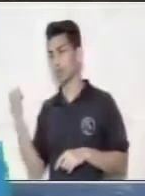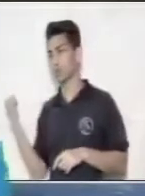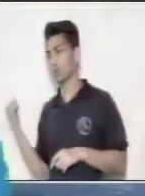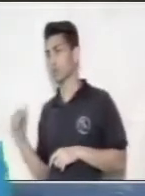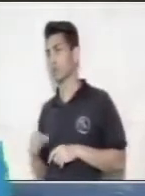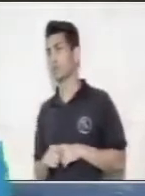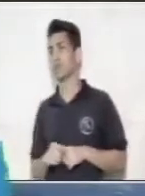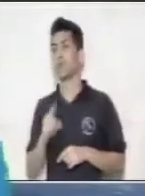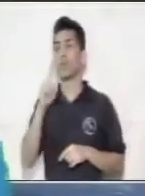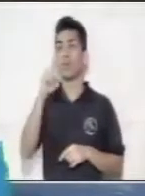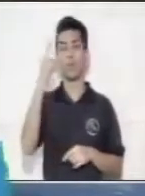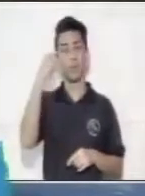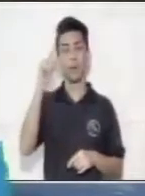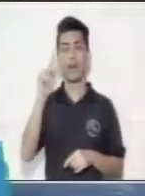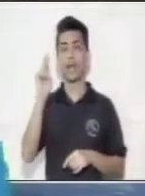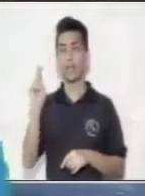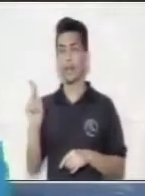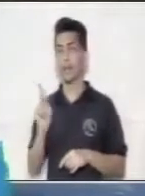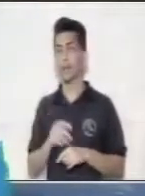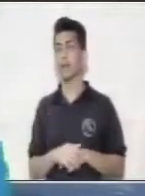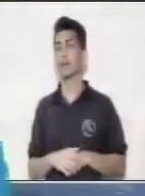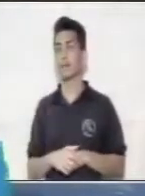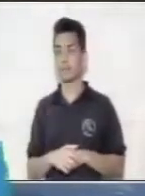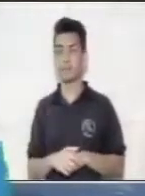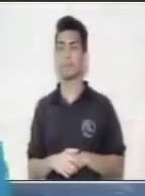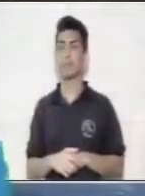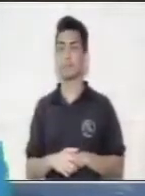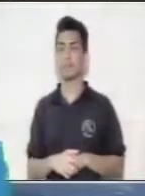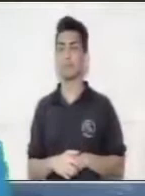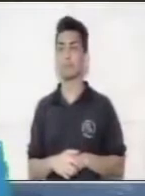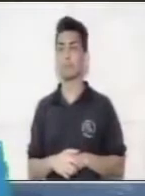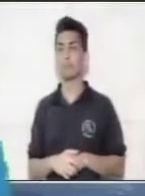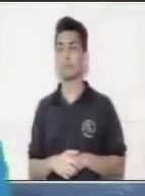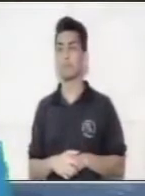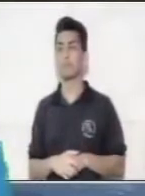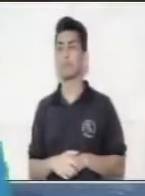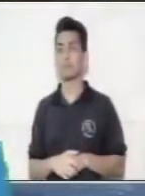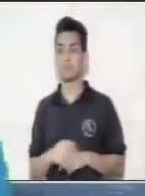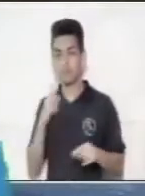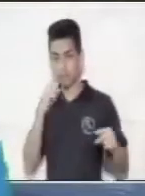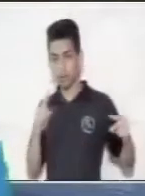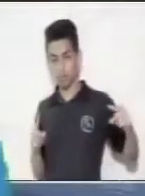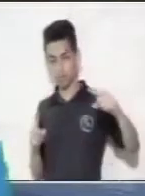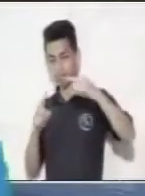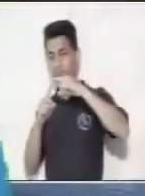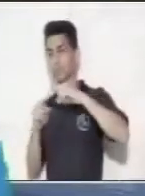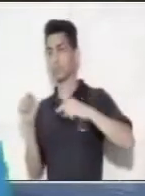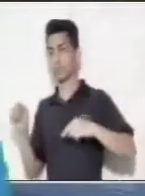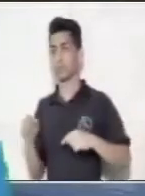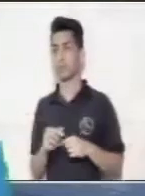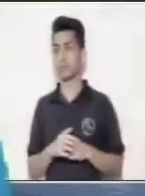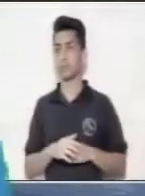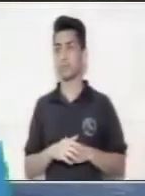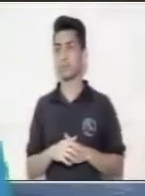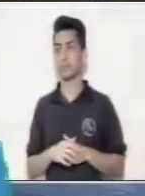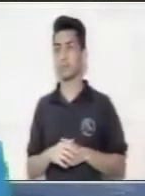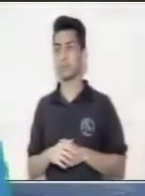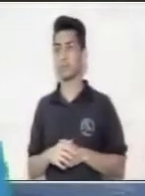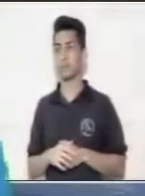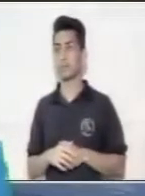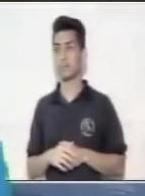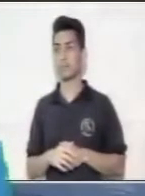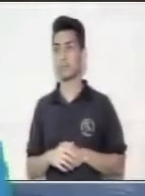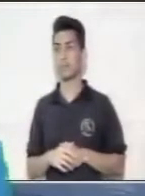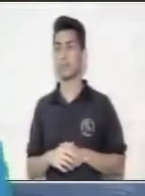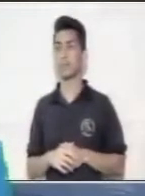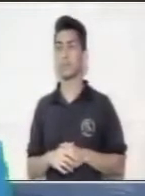1 en Y. Es acá. Entonces vamos a ver en dónde se cruzan esos dos valores, aproximadamente sería por